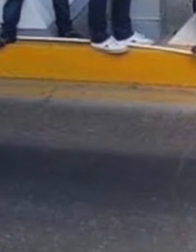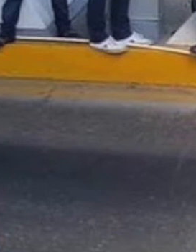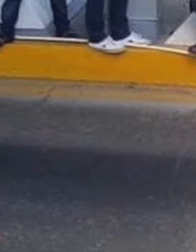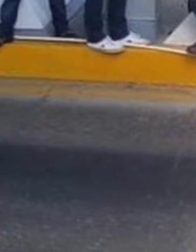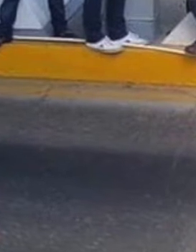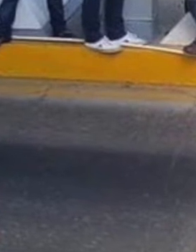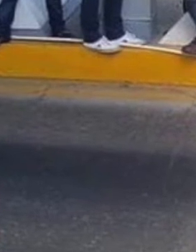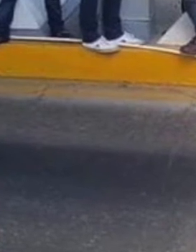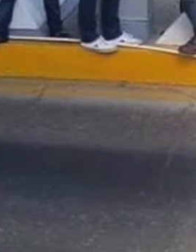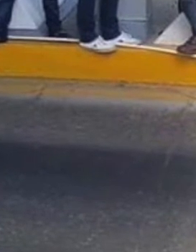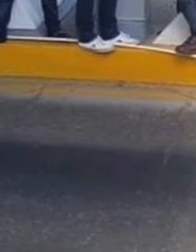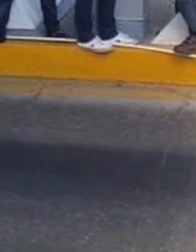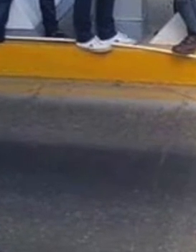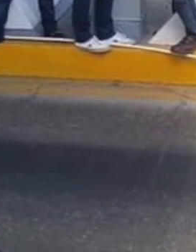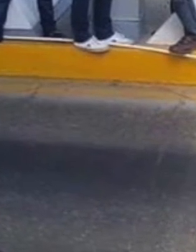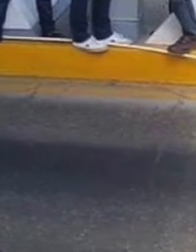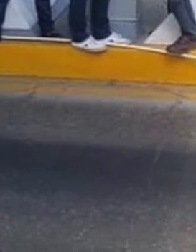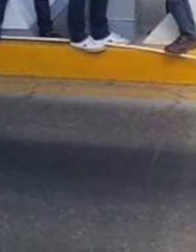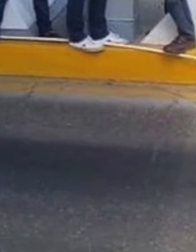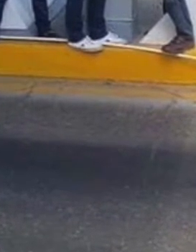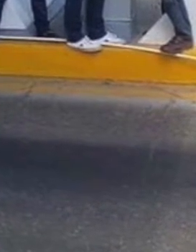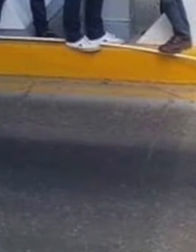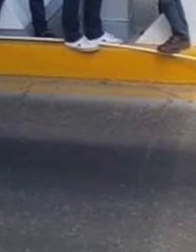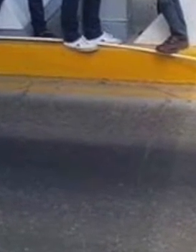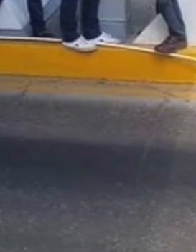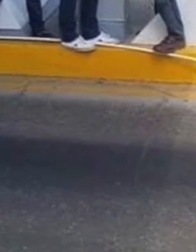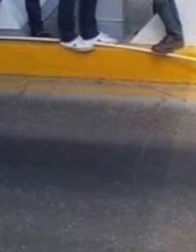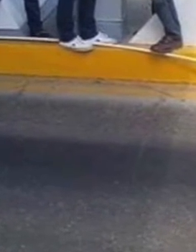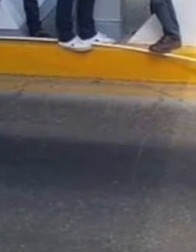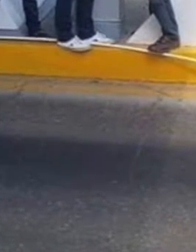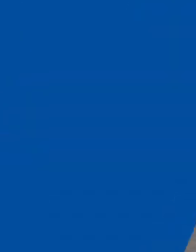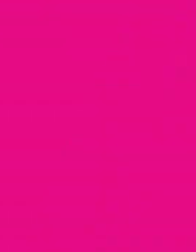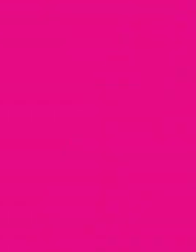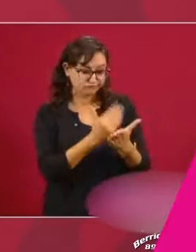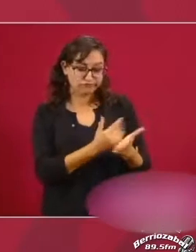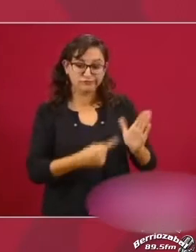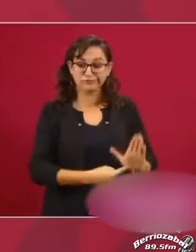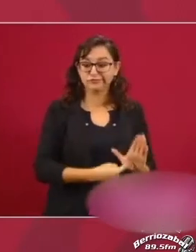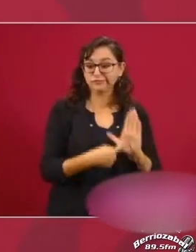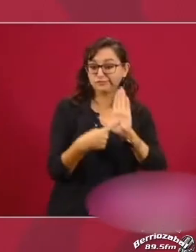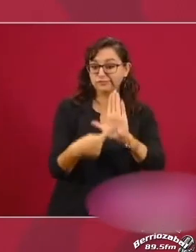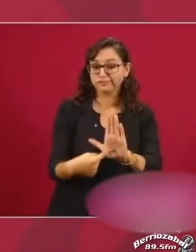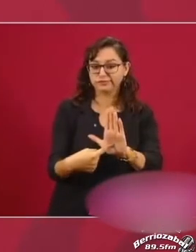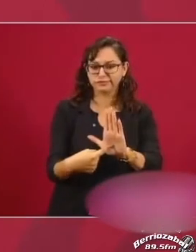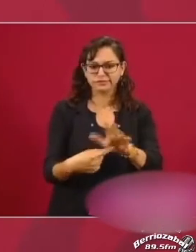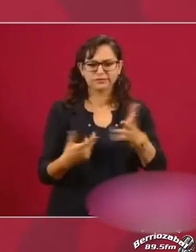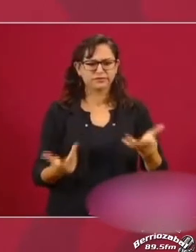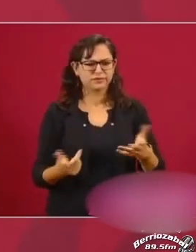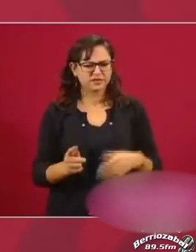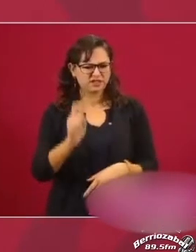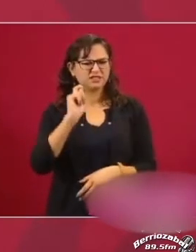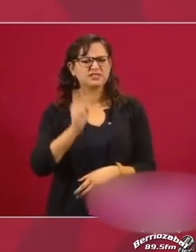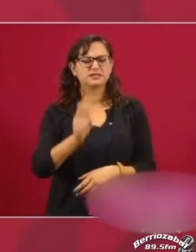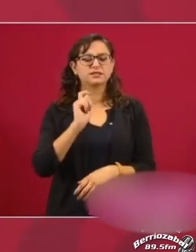Tras 9 meses de negociaciones, exigen mesa de diálogo para tener respuesta a sus demandas. El presidente Andrés Manuel López